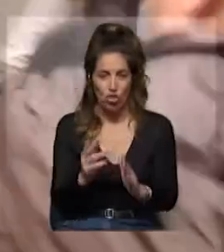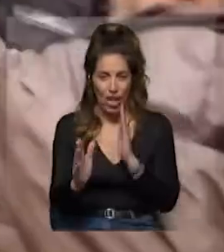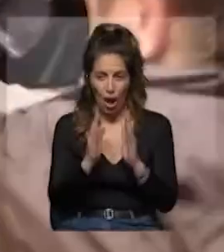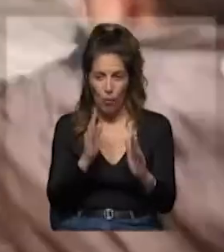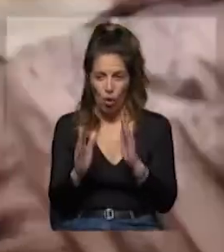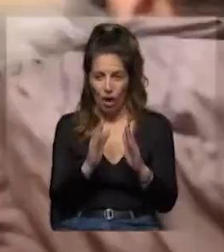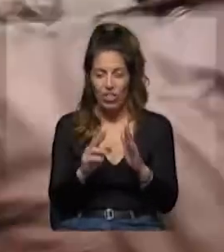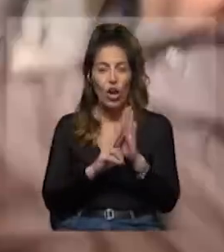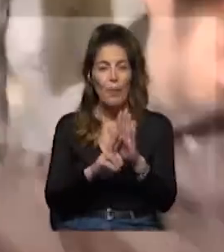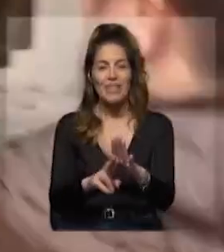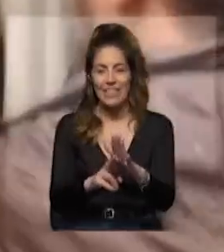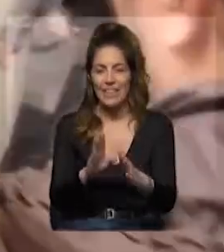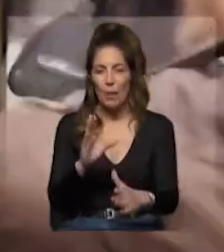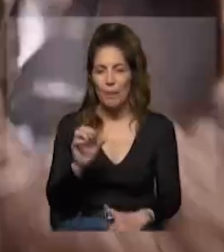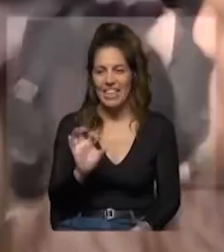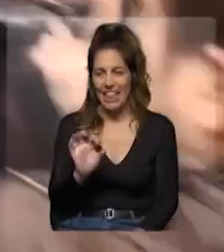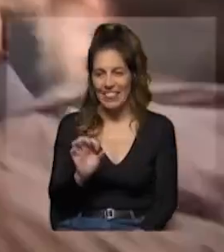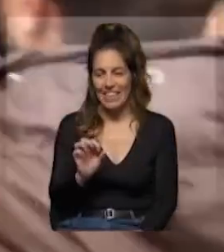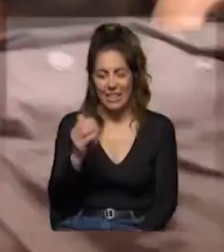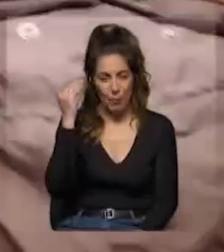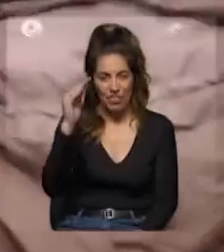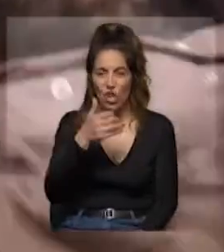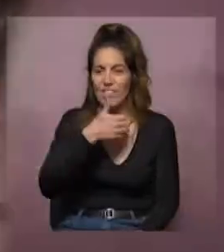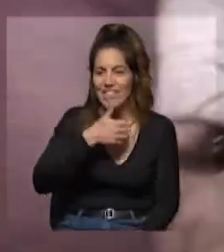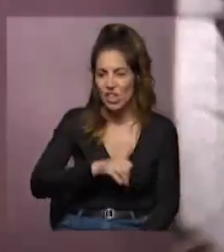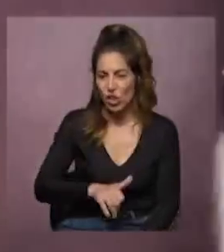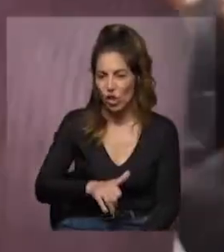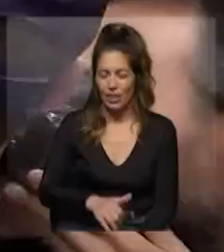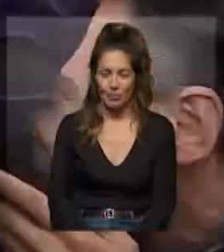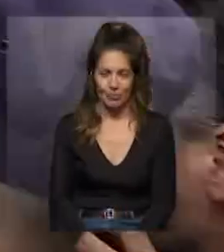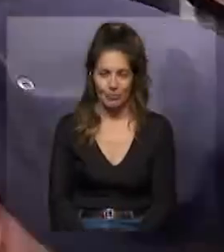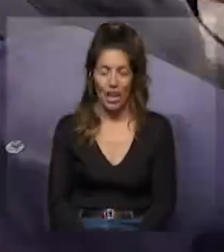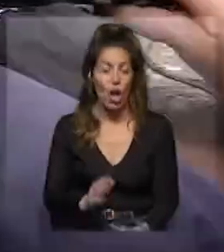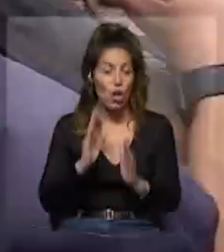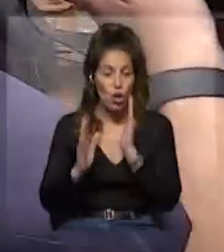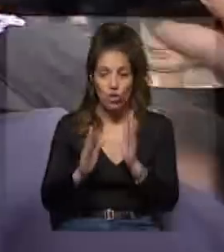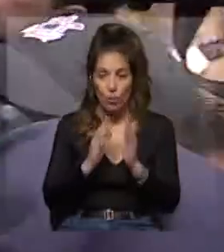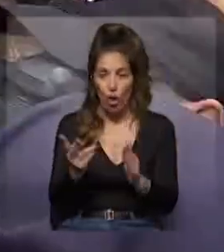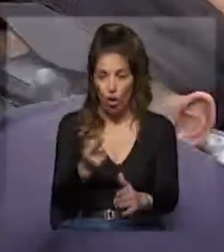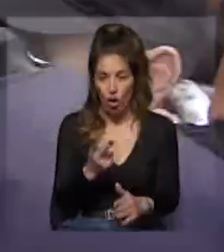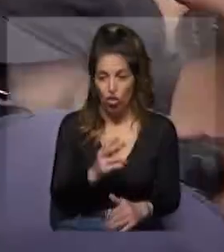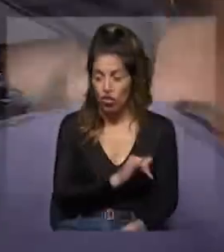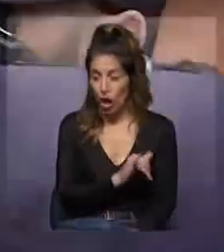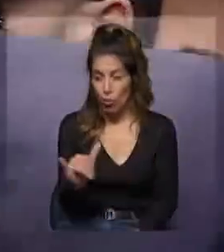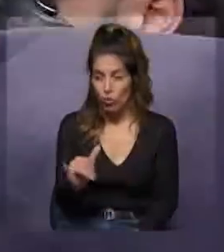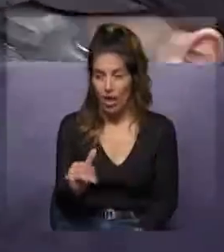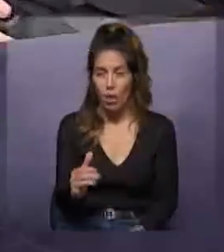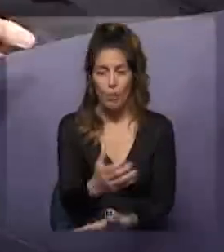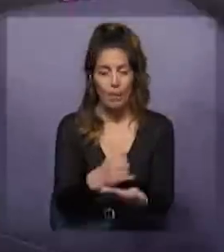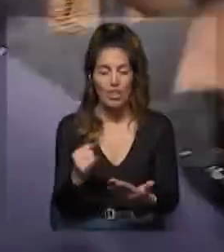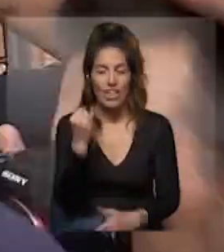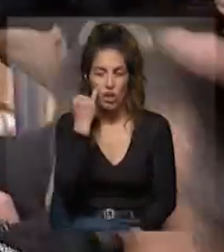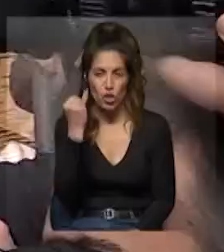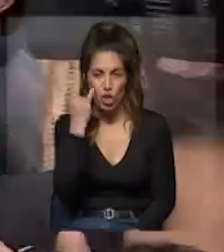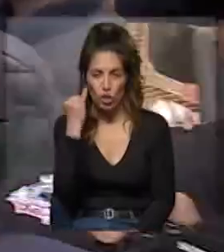lechini representantes de penadés y de mauvesin respectivamente los abogados de los dos acusados por explotación sexual